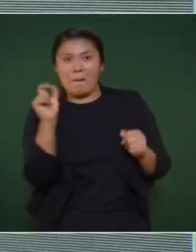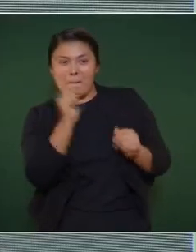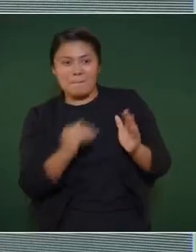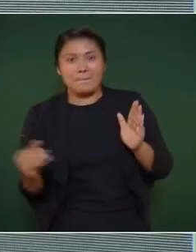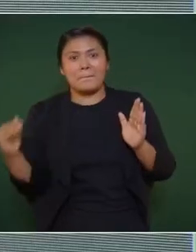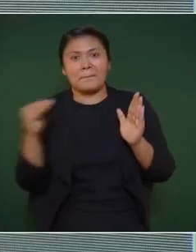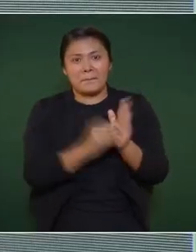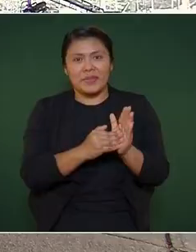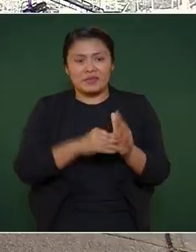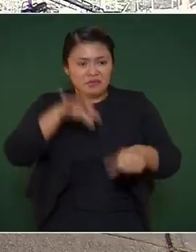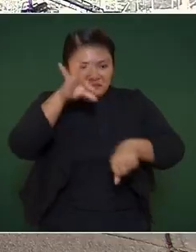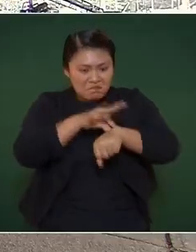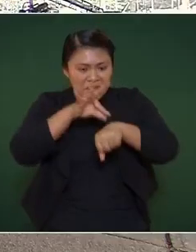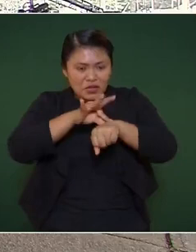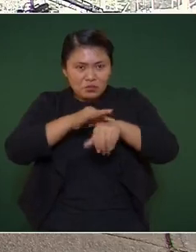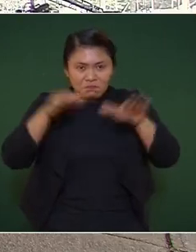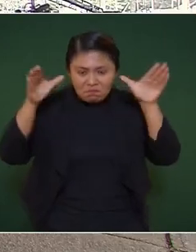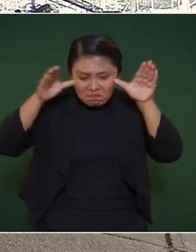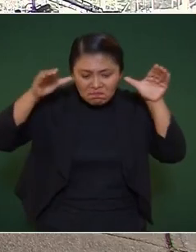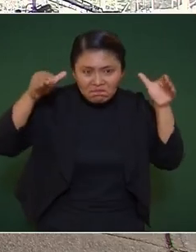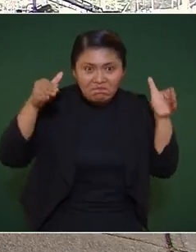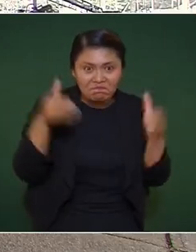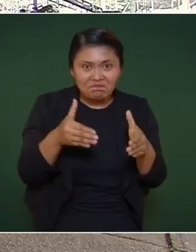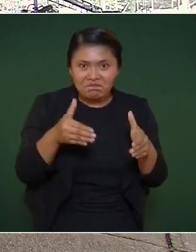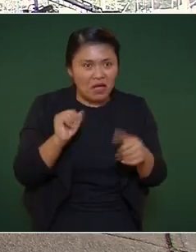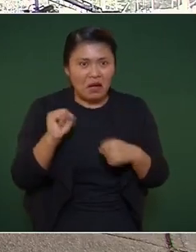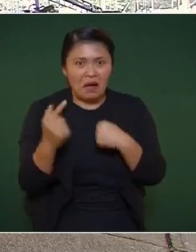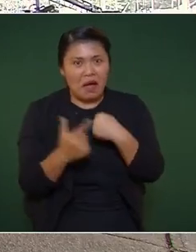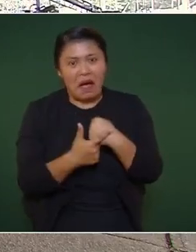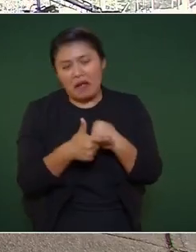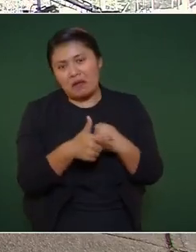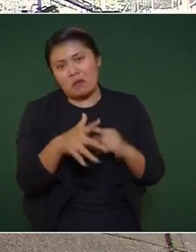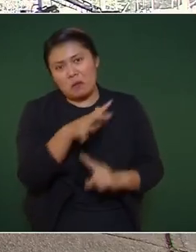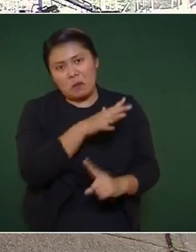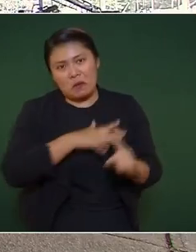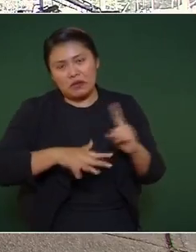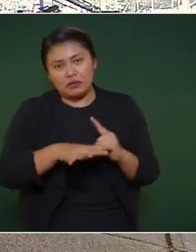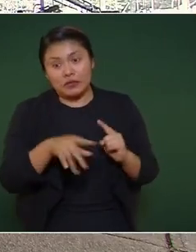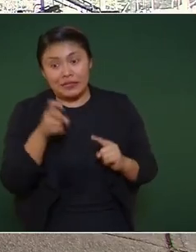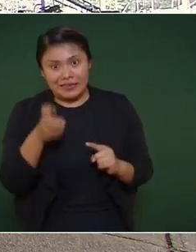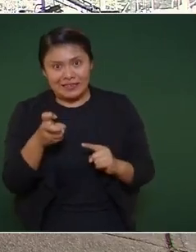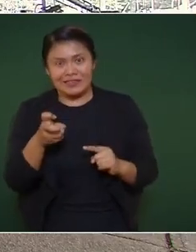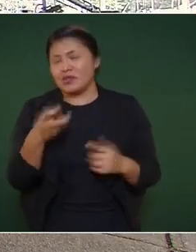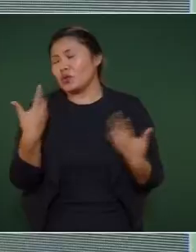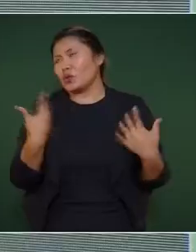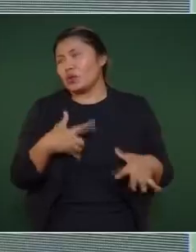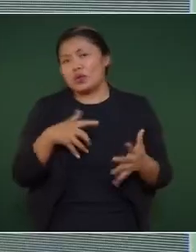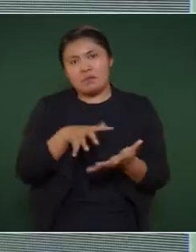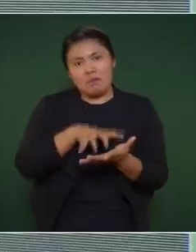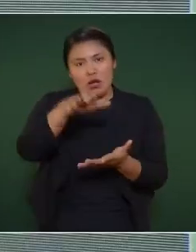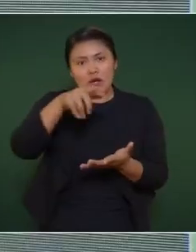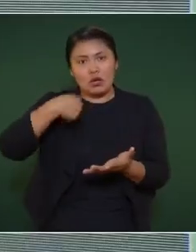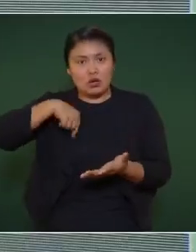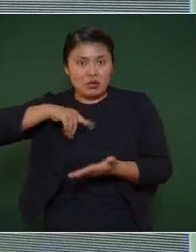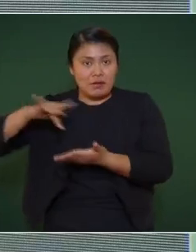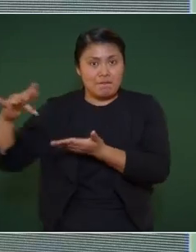especialistas, y la mayoría de ellos van a fortalecer este programa,